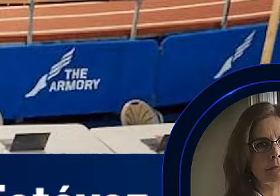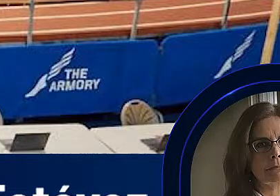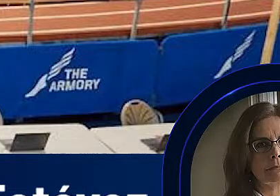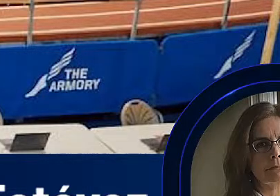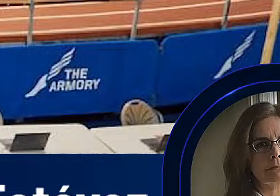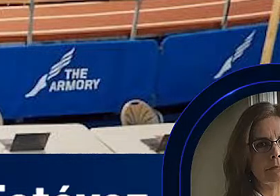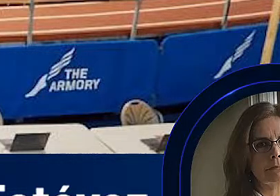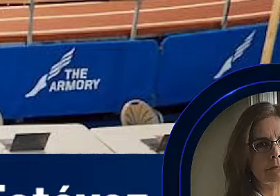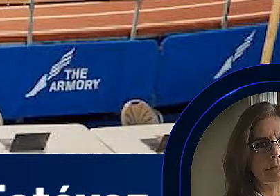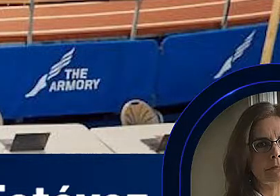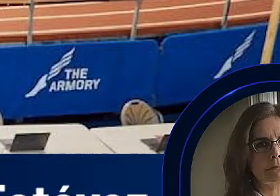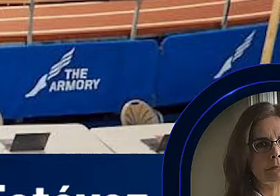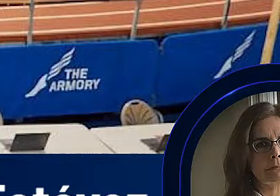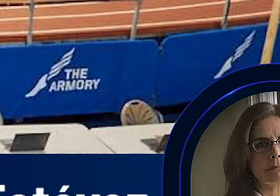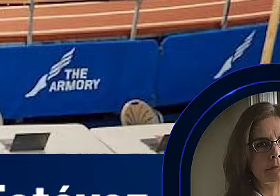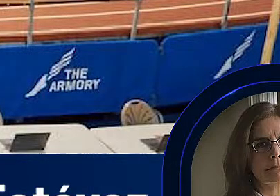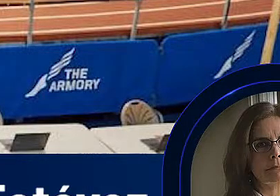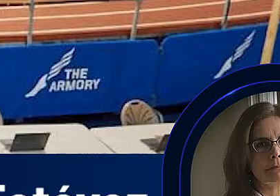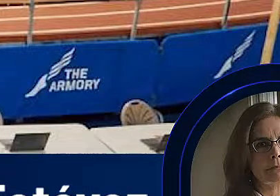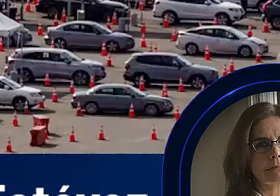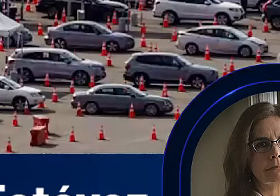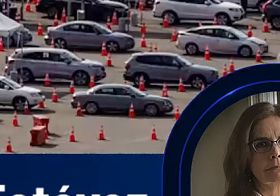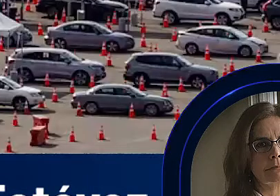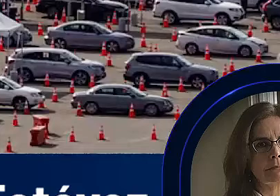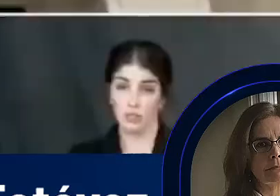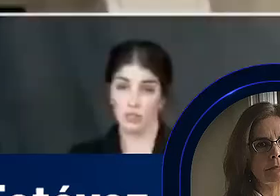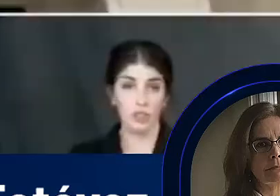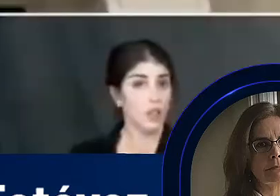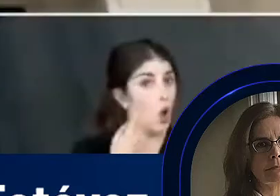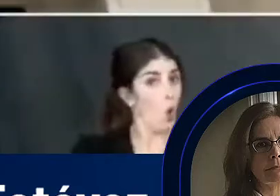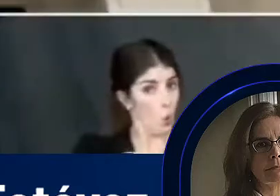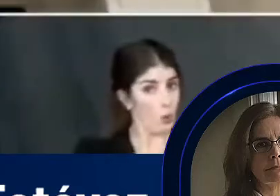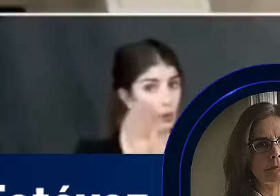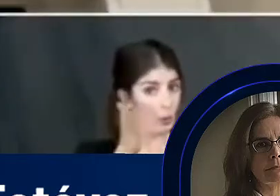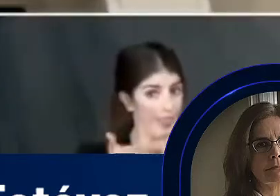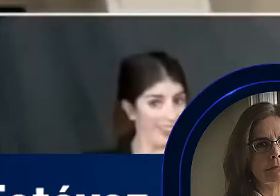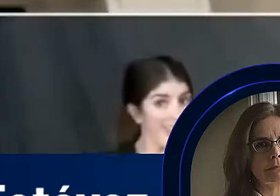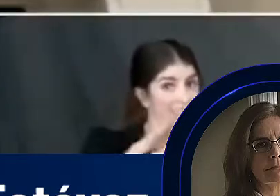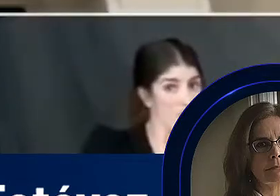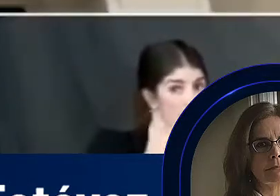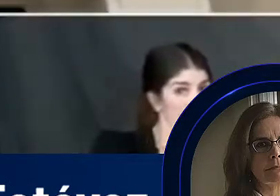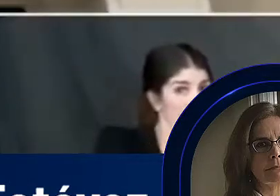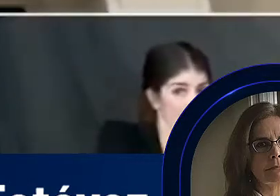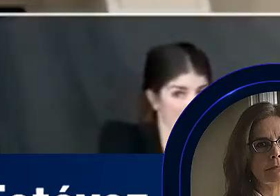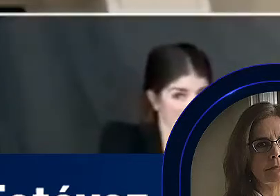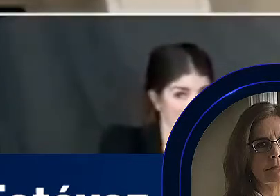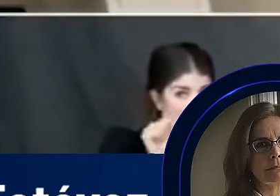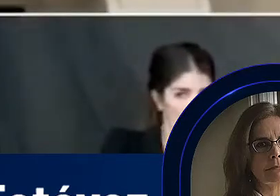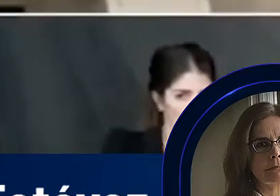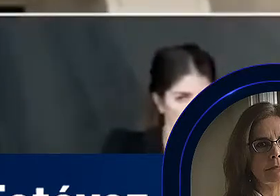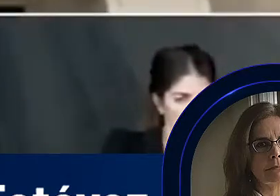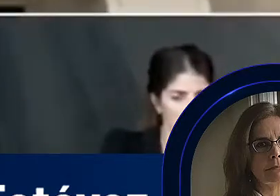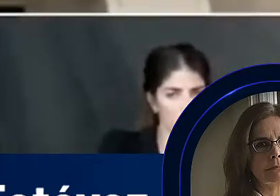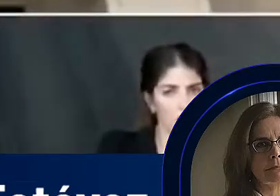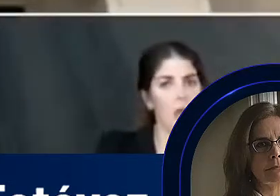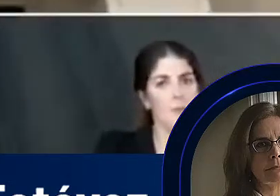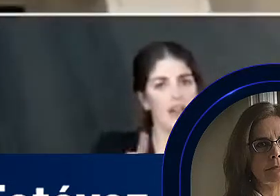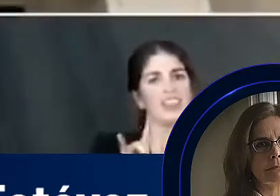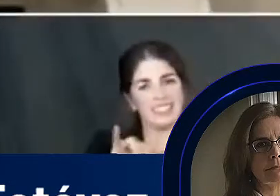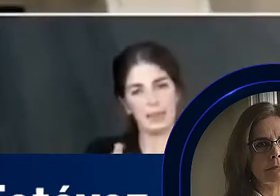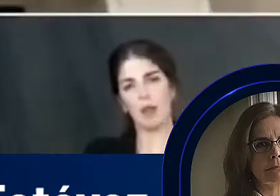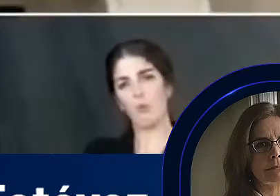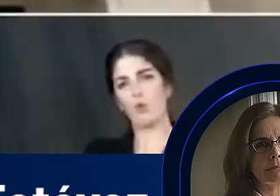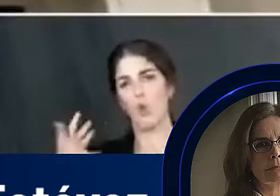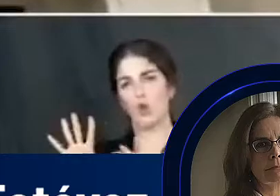especial dedicado nada más al tema de la pandemia, y dan informes semanales, o